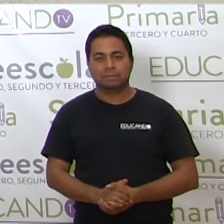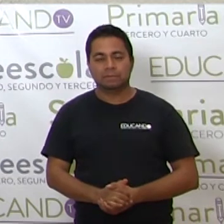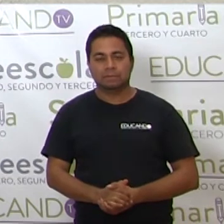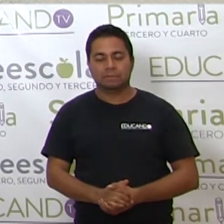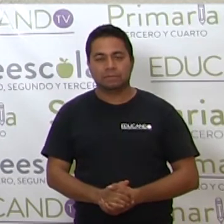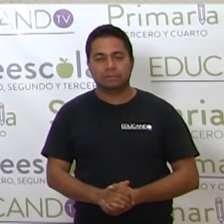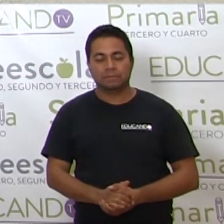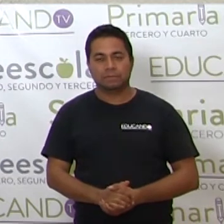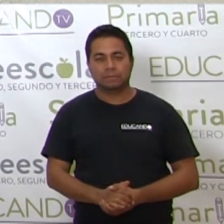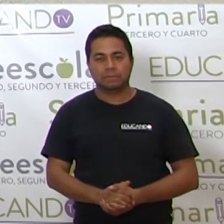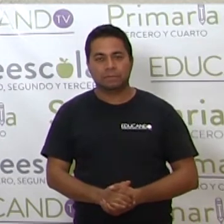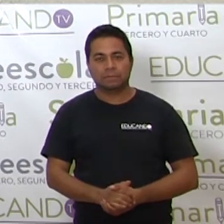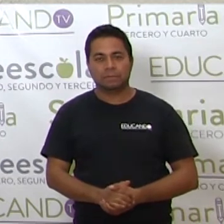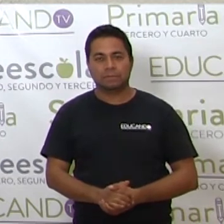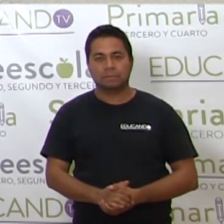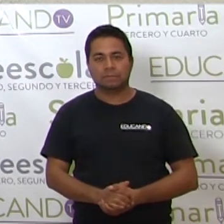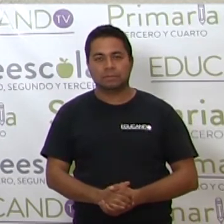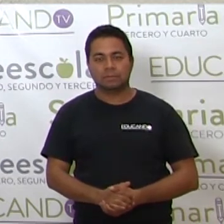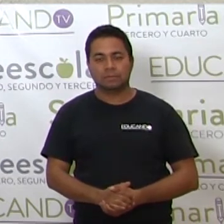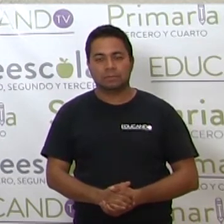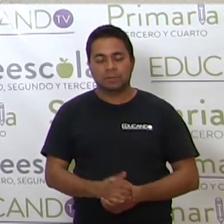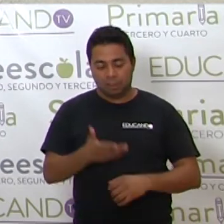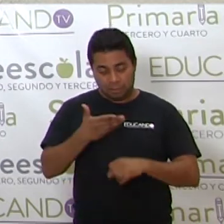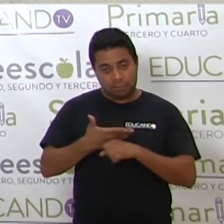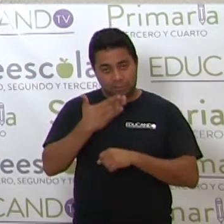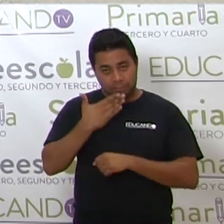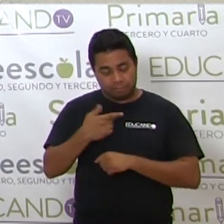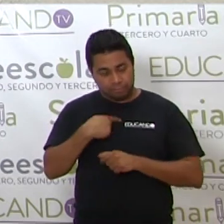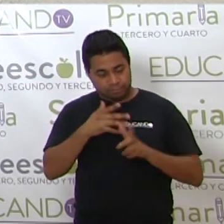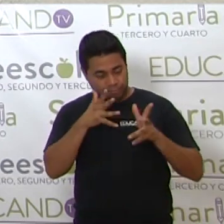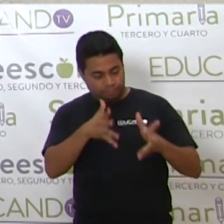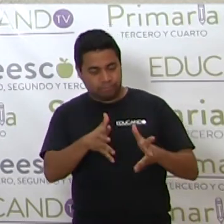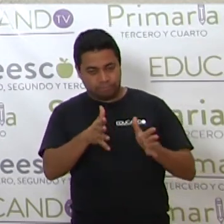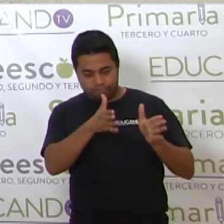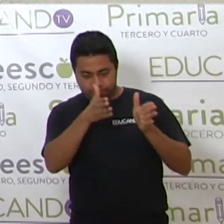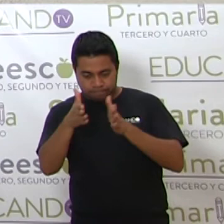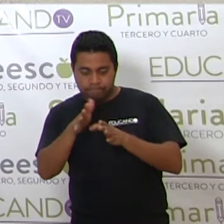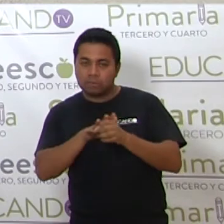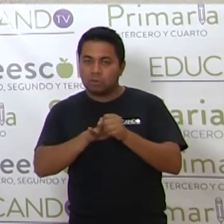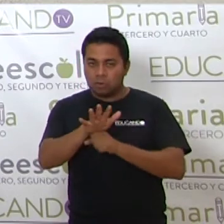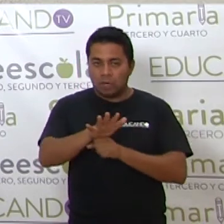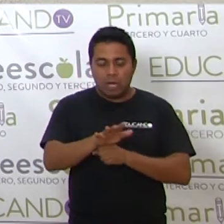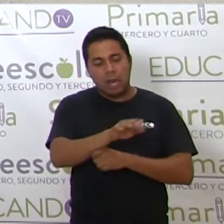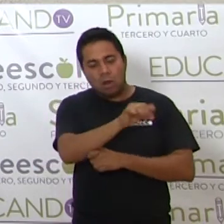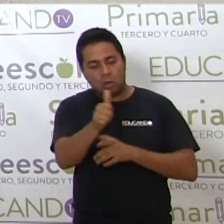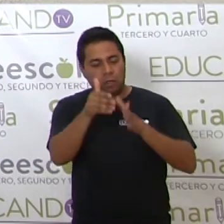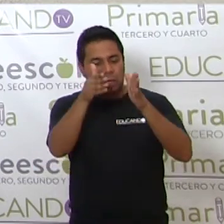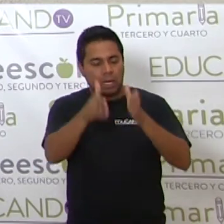ay muy bien estoy aquí luego acá